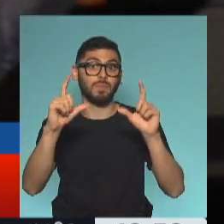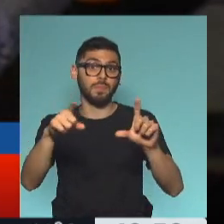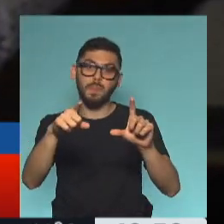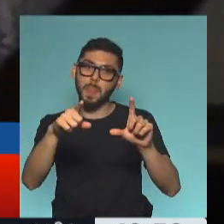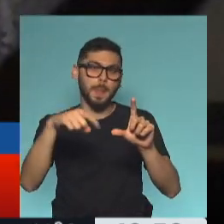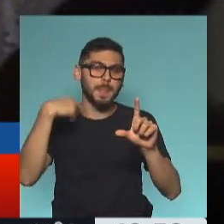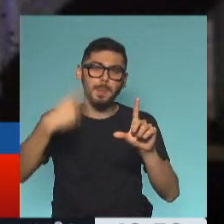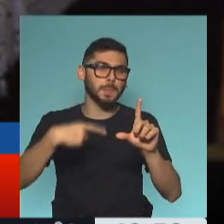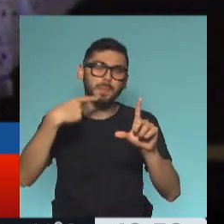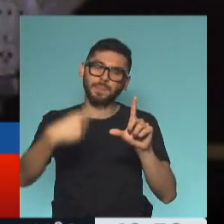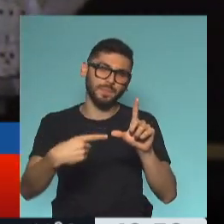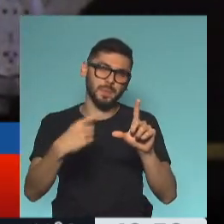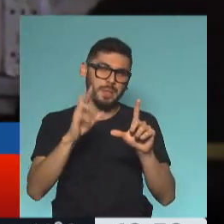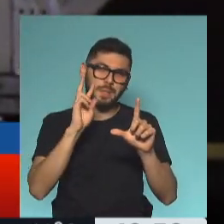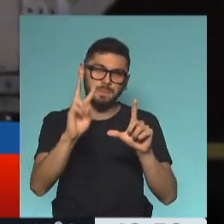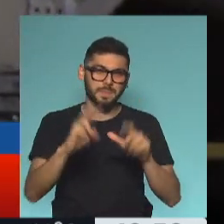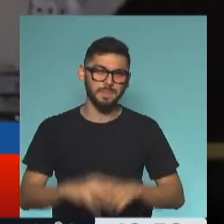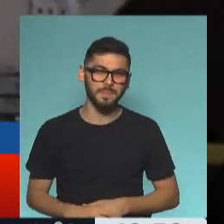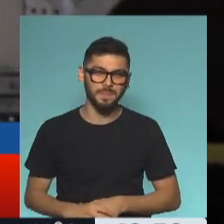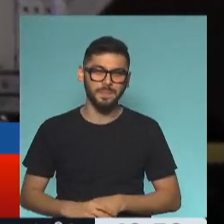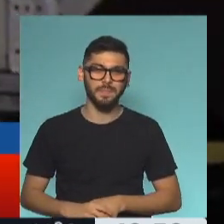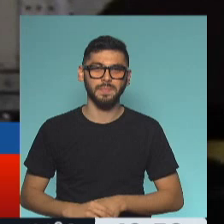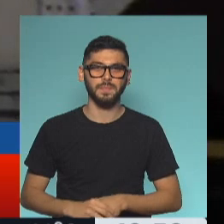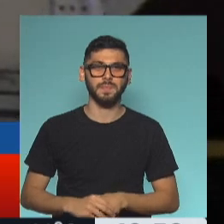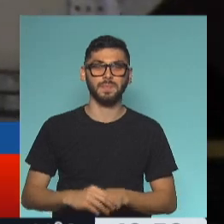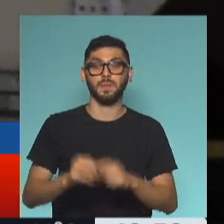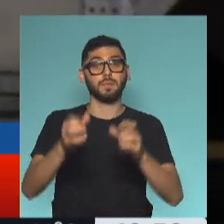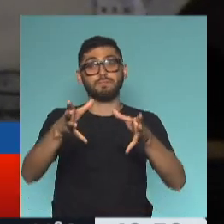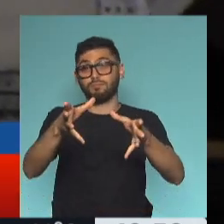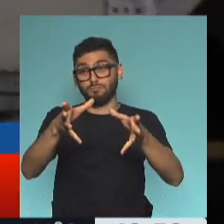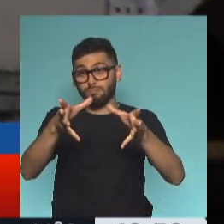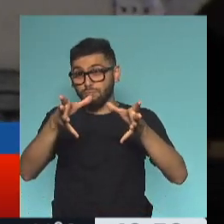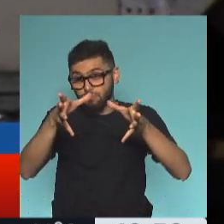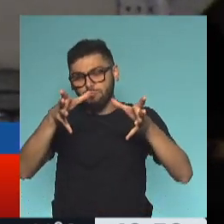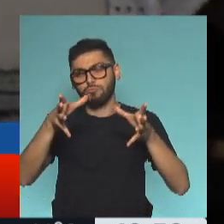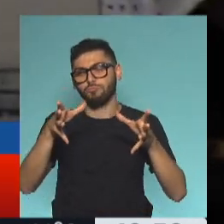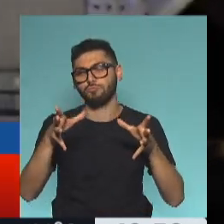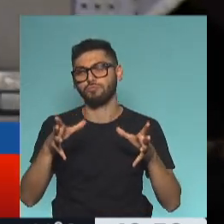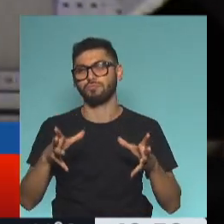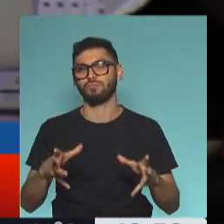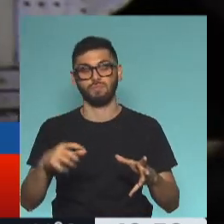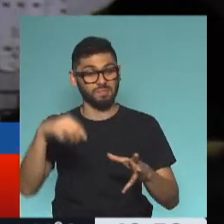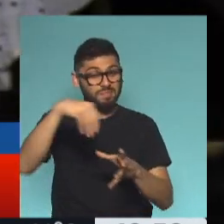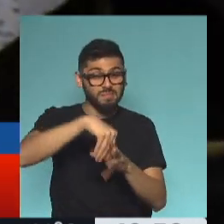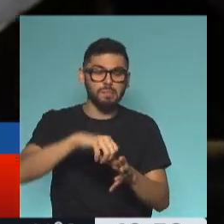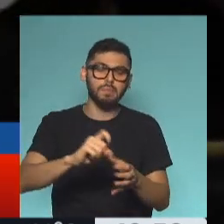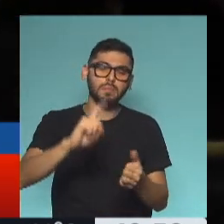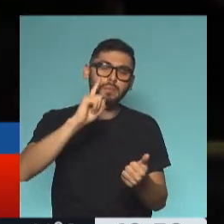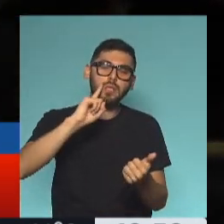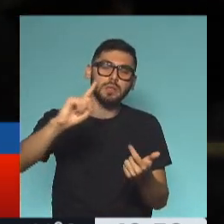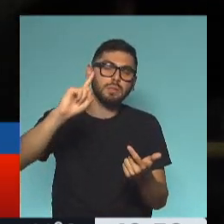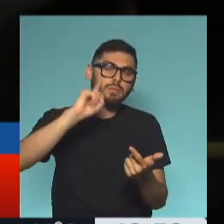la imagen del descargo de tantas y tantas dosis, de miles de dosis,